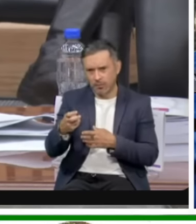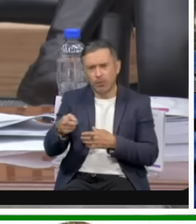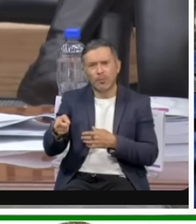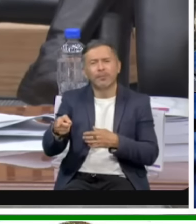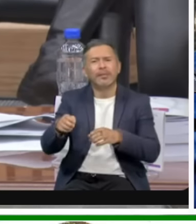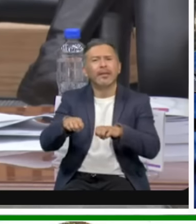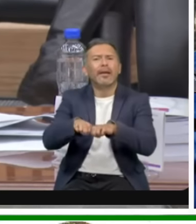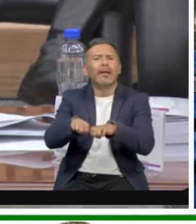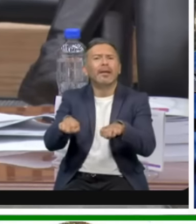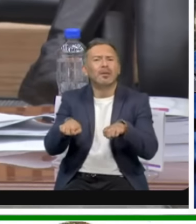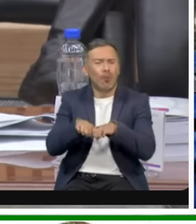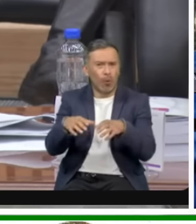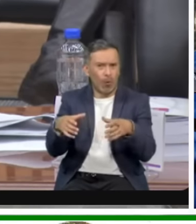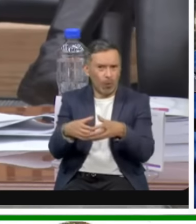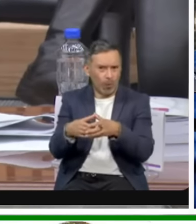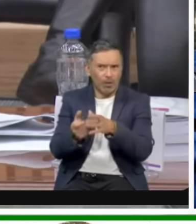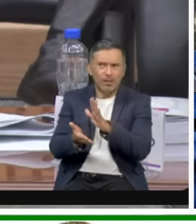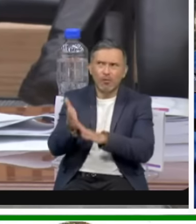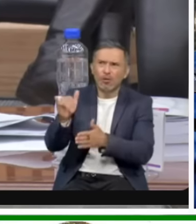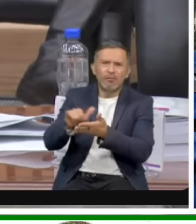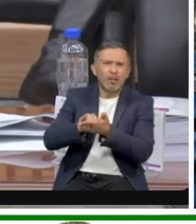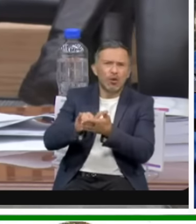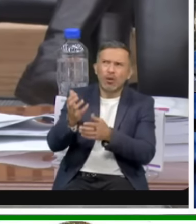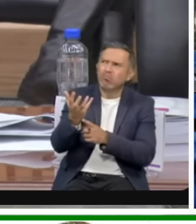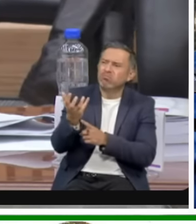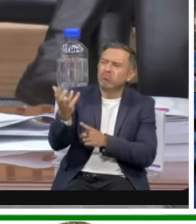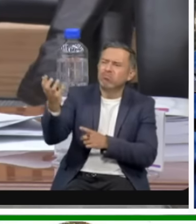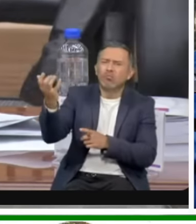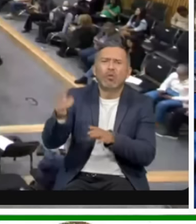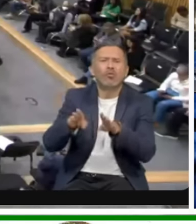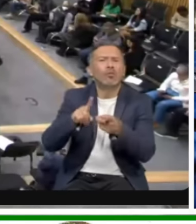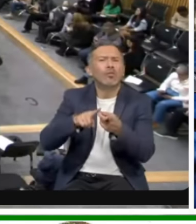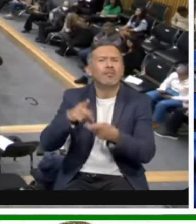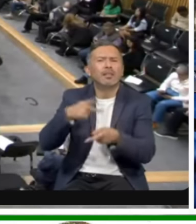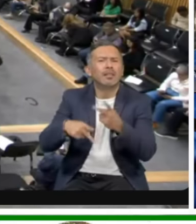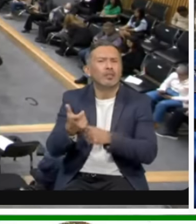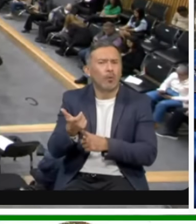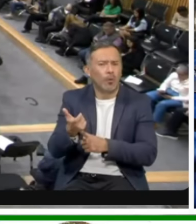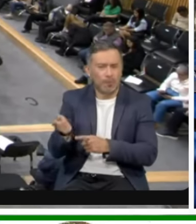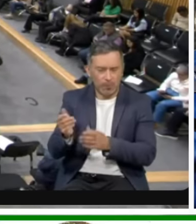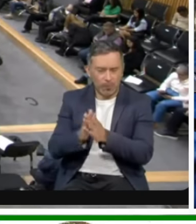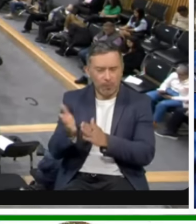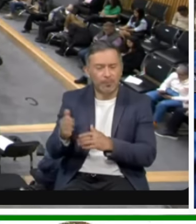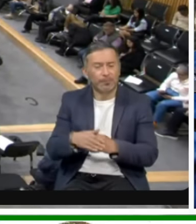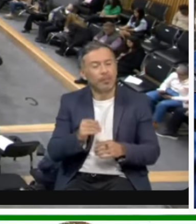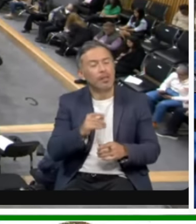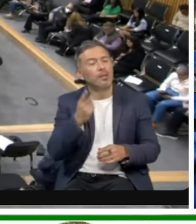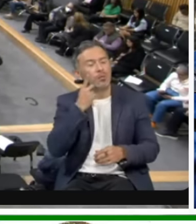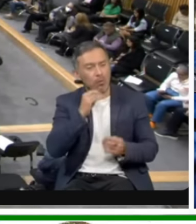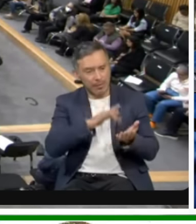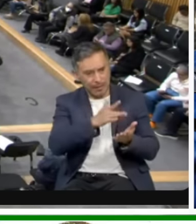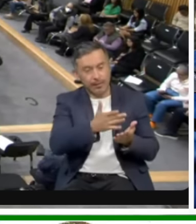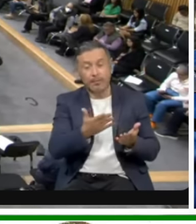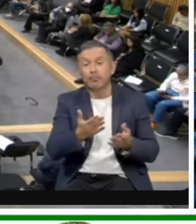equipo a Nueva York es cuánto presidenta Muchísimas gracias señor diputado alguien más en